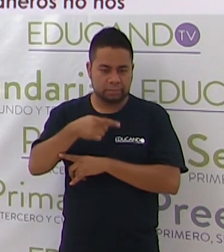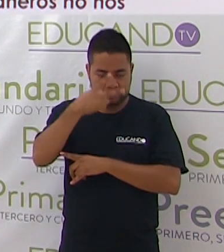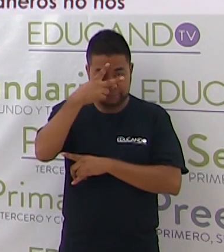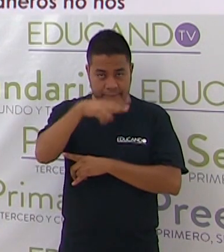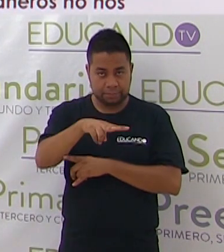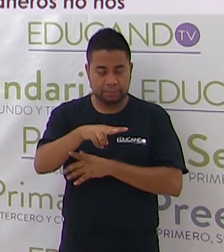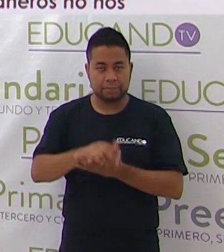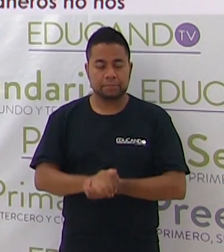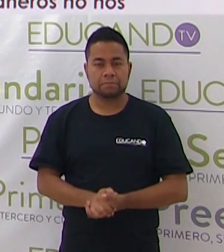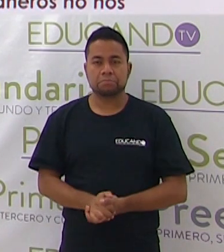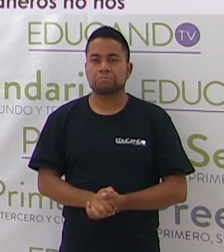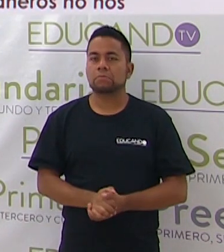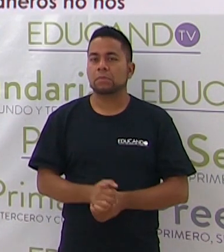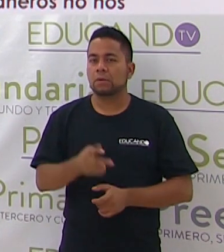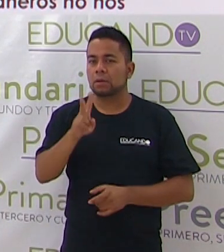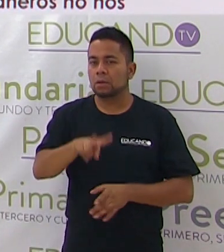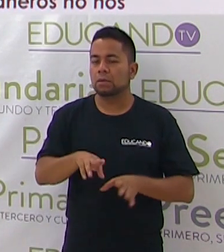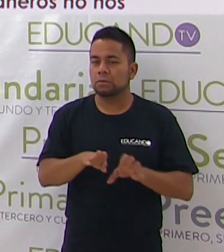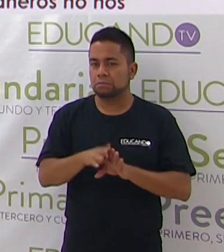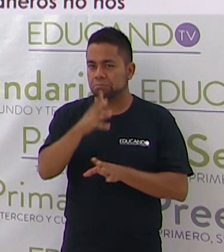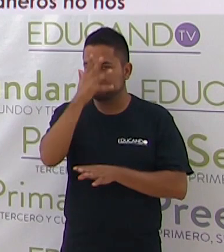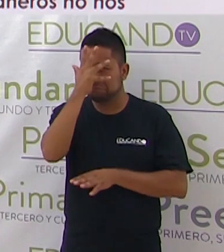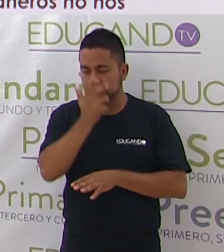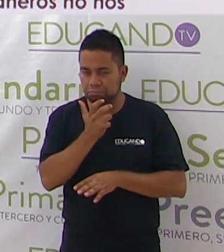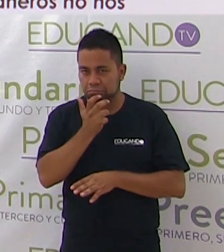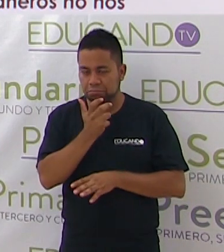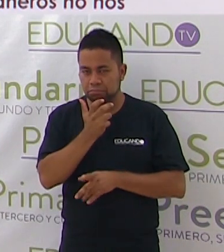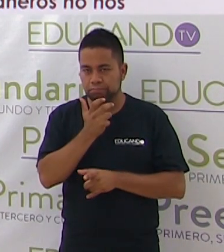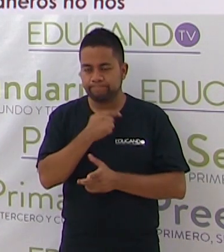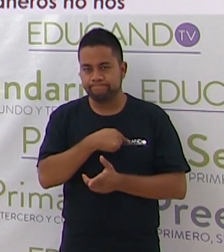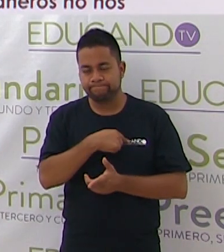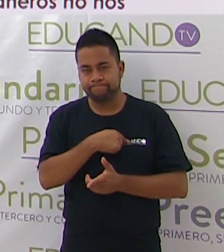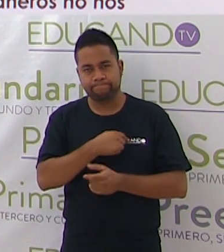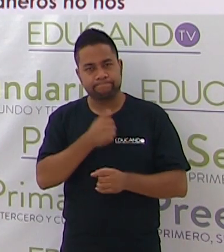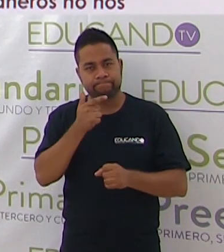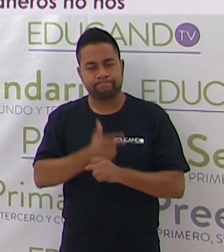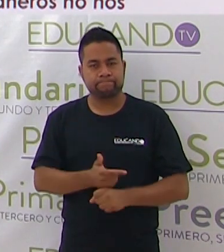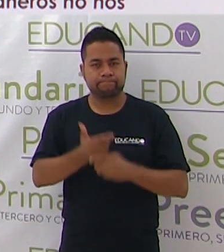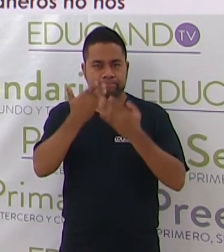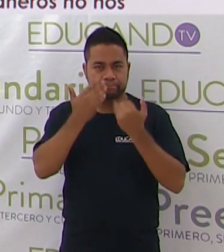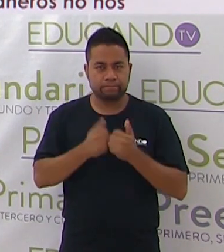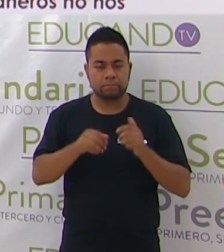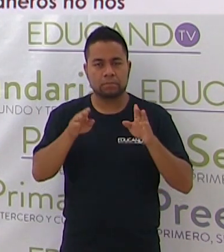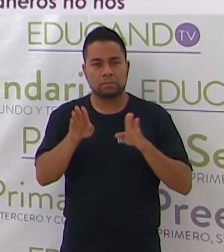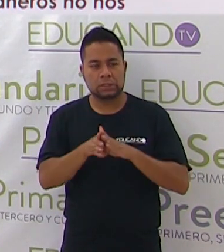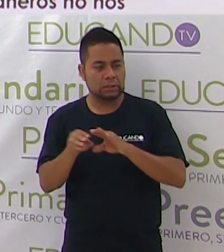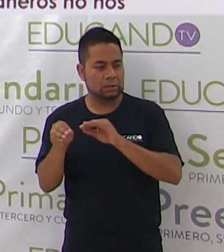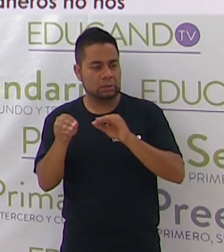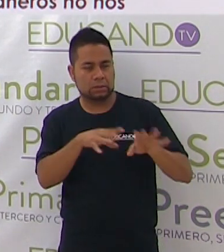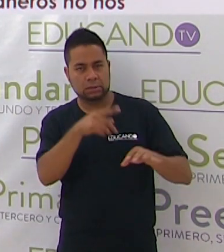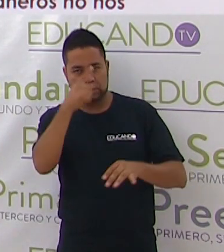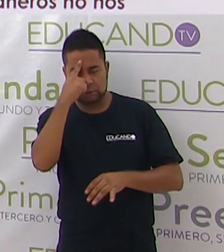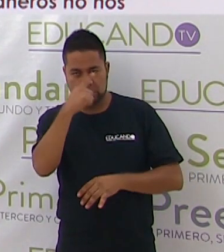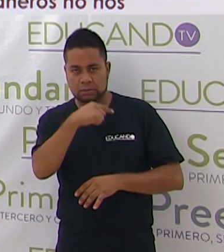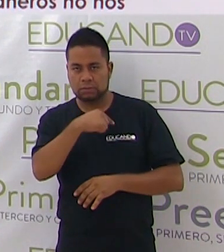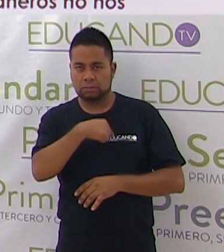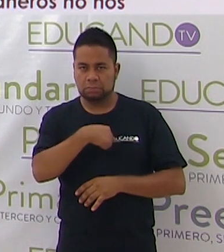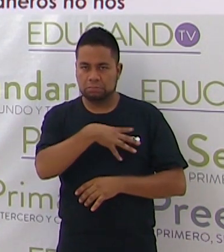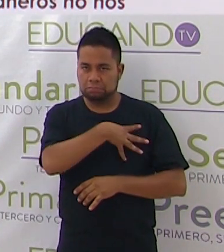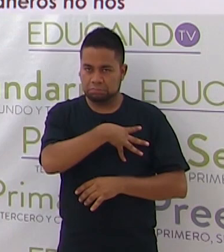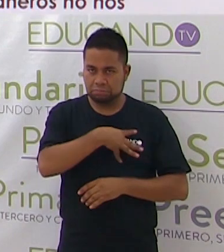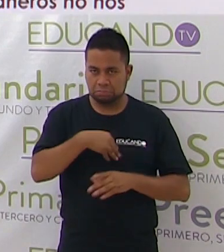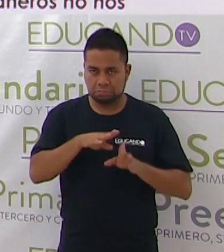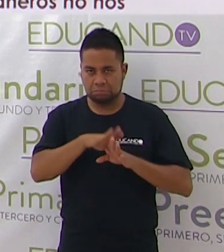México, lamentablemente, no nos damos cuenta que dejamos solos a los niños y